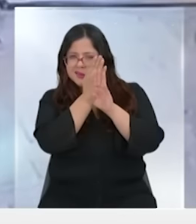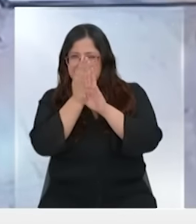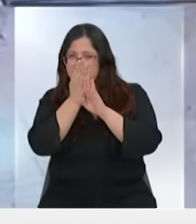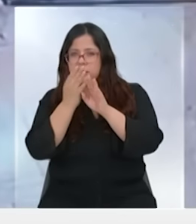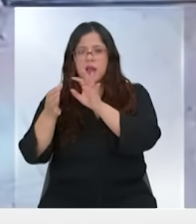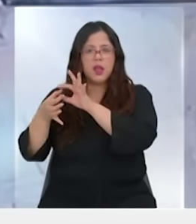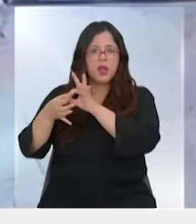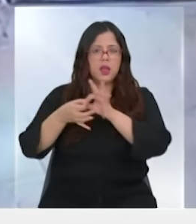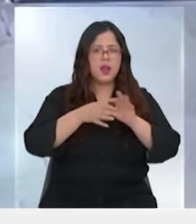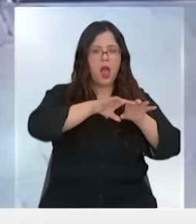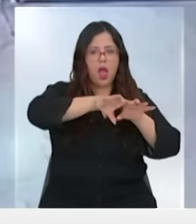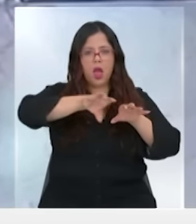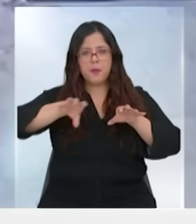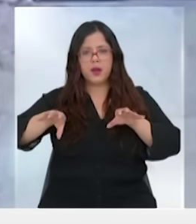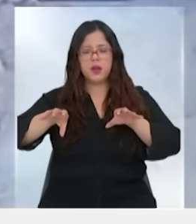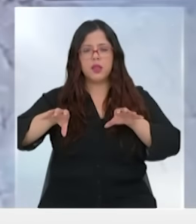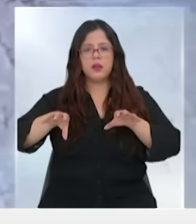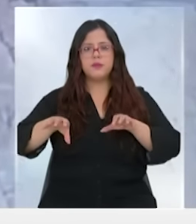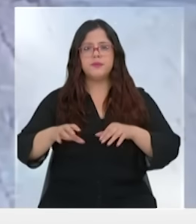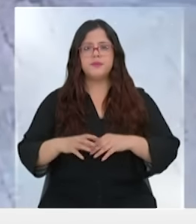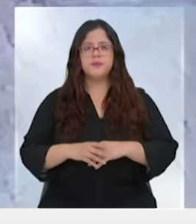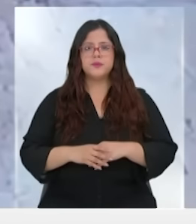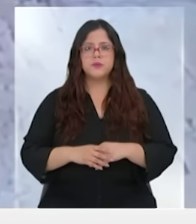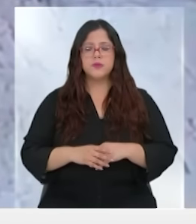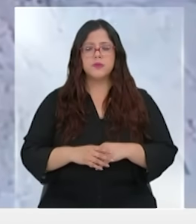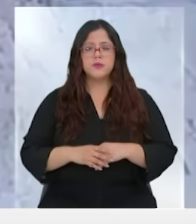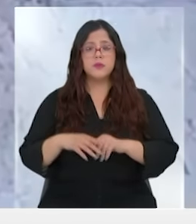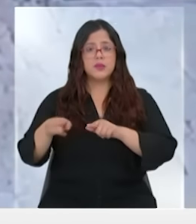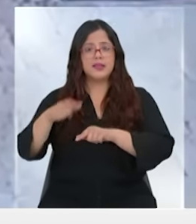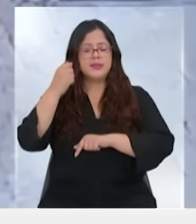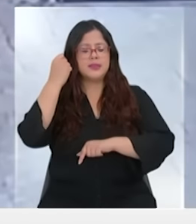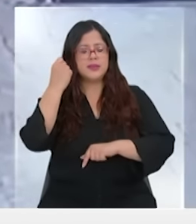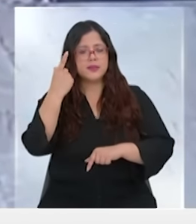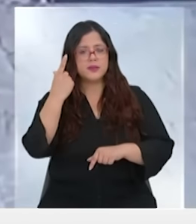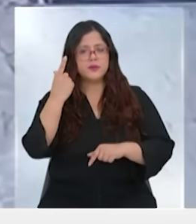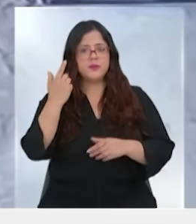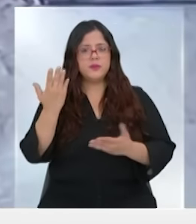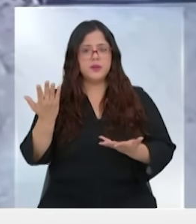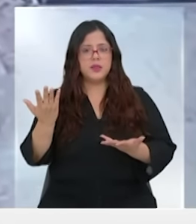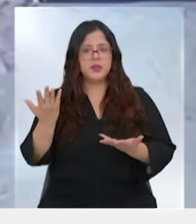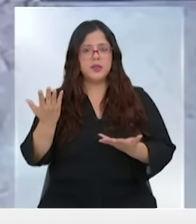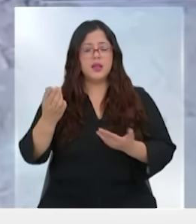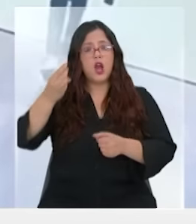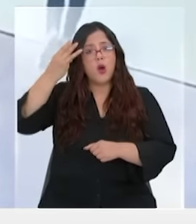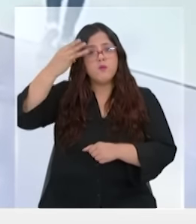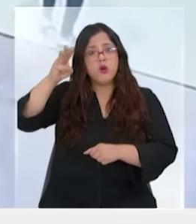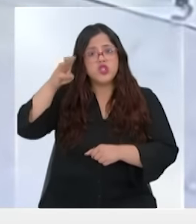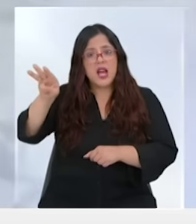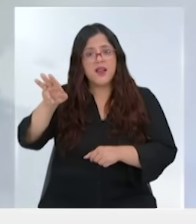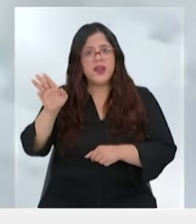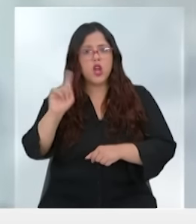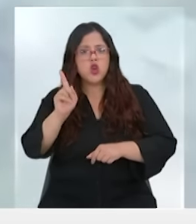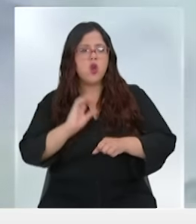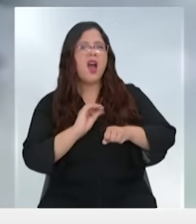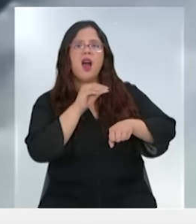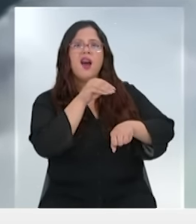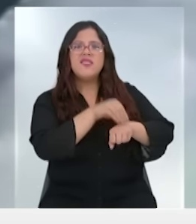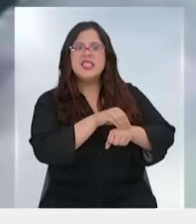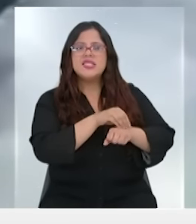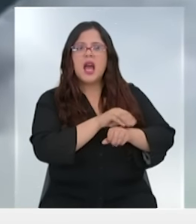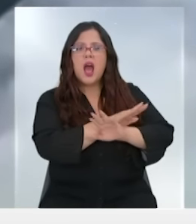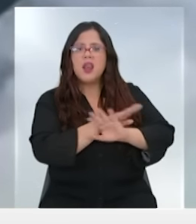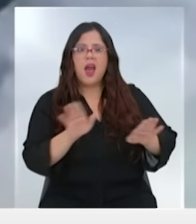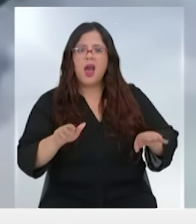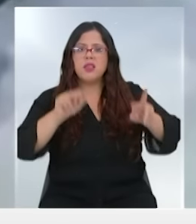motivo. Y hasta donde sabemos, el imputado no comunicó esta situación a nadie